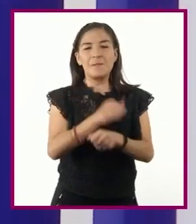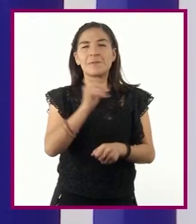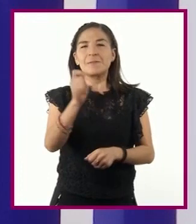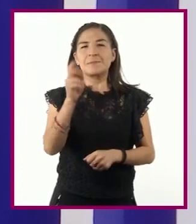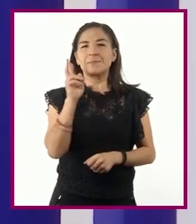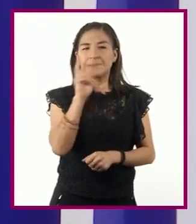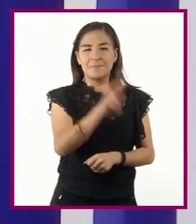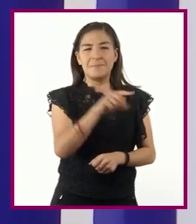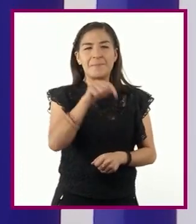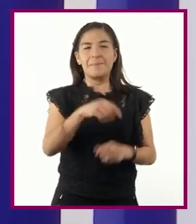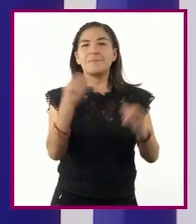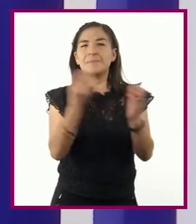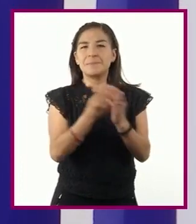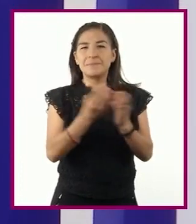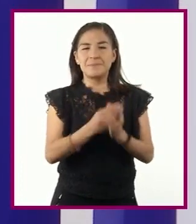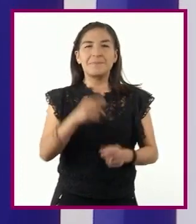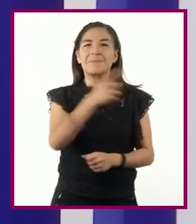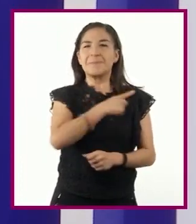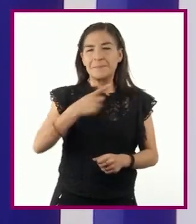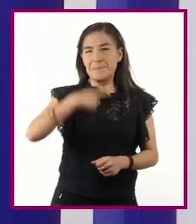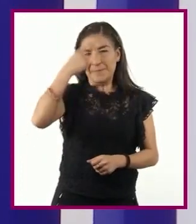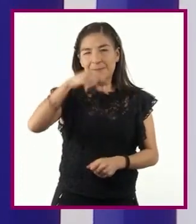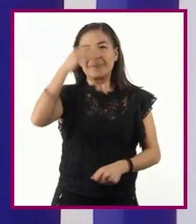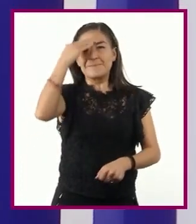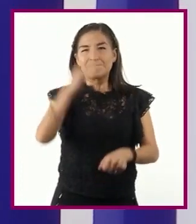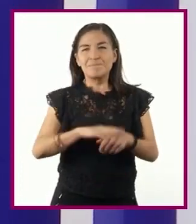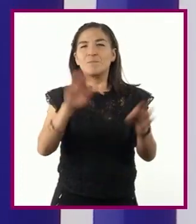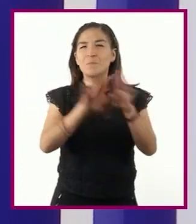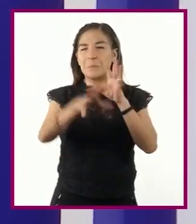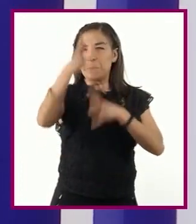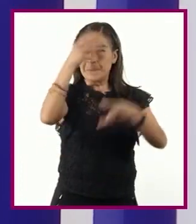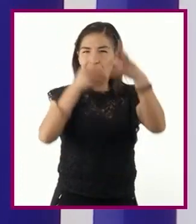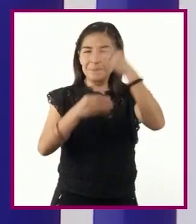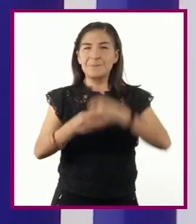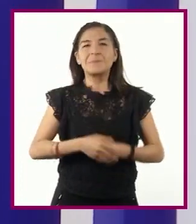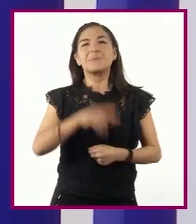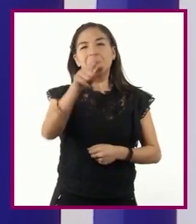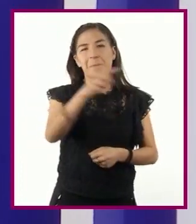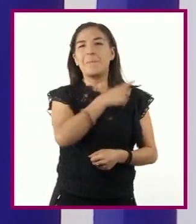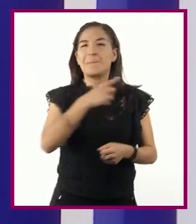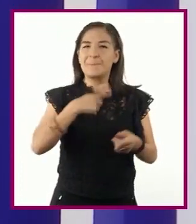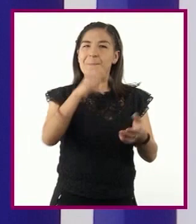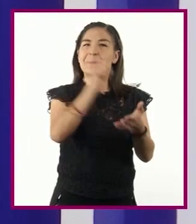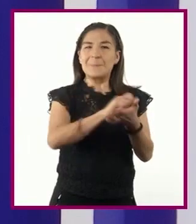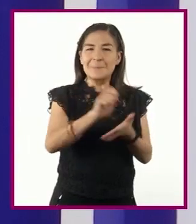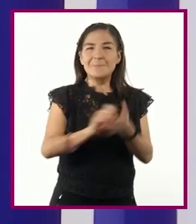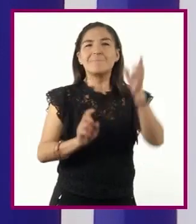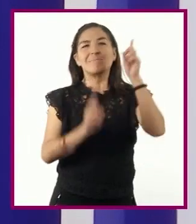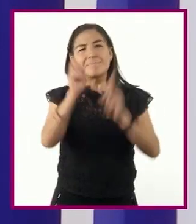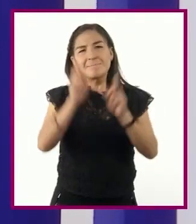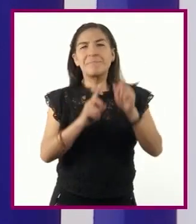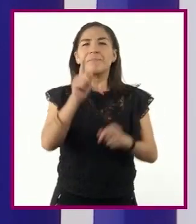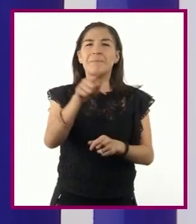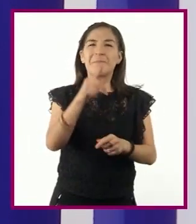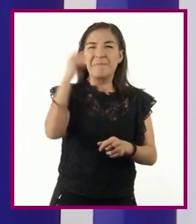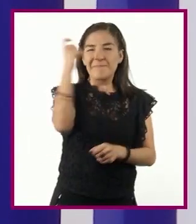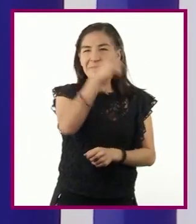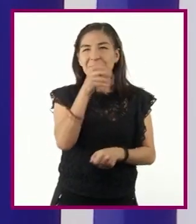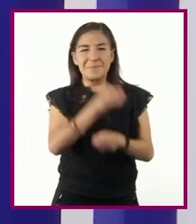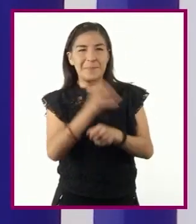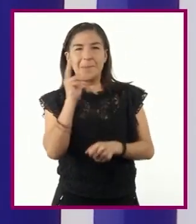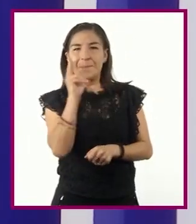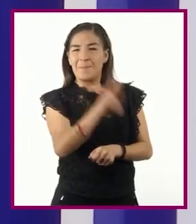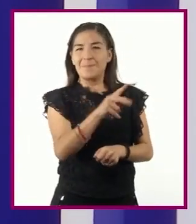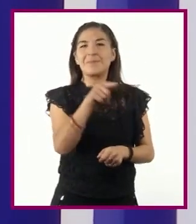que pasa en esta sesión es para reforzar su conocimiento, así que les recomiendo llevar un registro de las dudas, inquietudes o